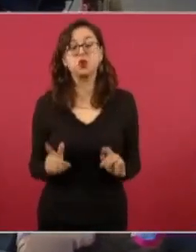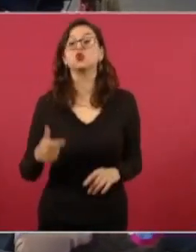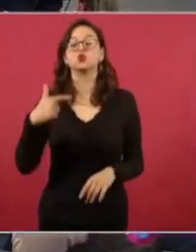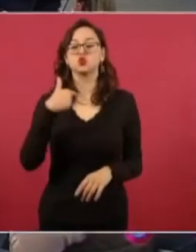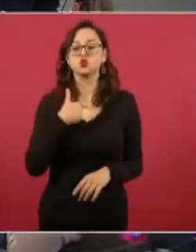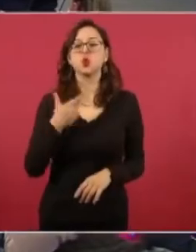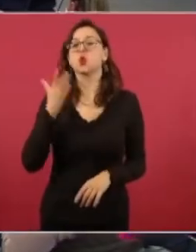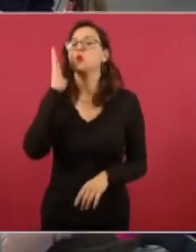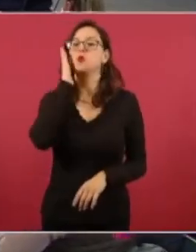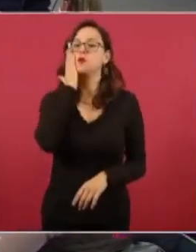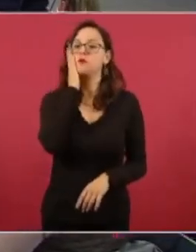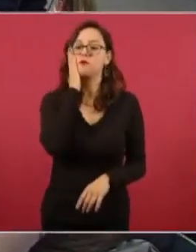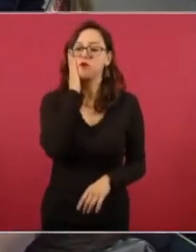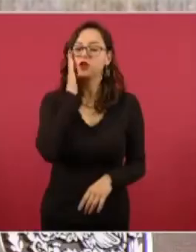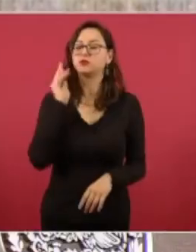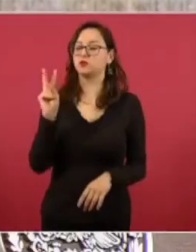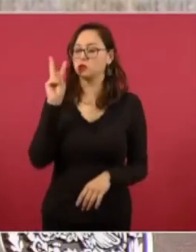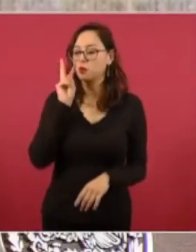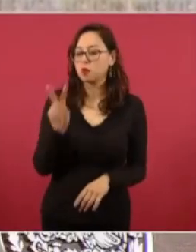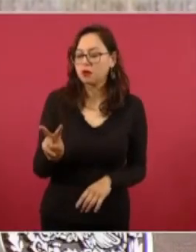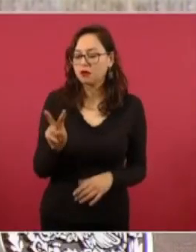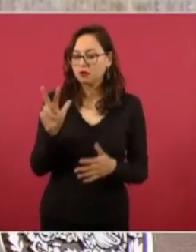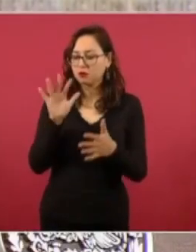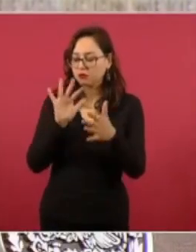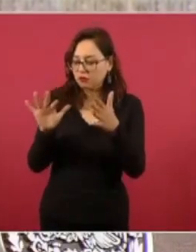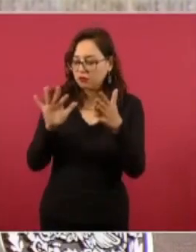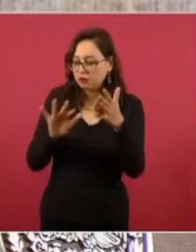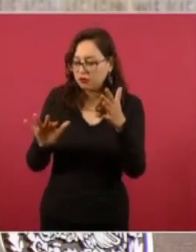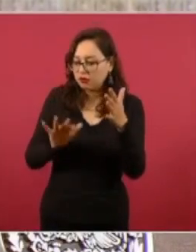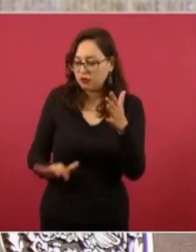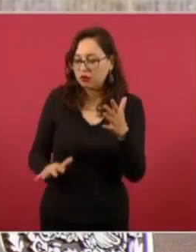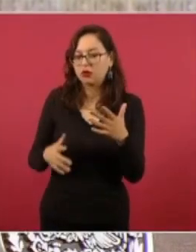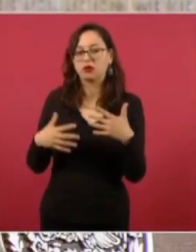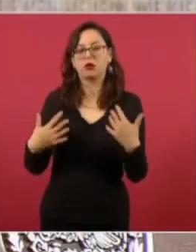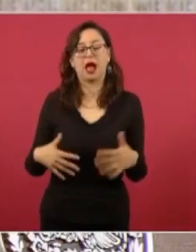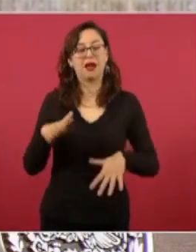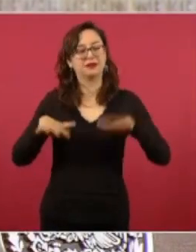que voy a tratar, es que se me olvidan sus nombres.